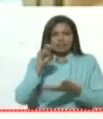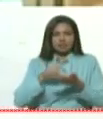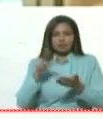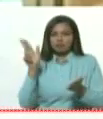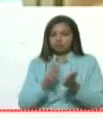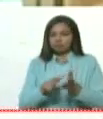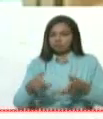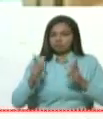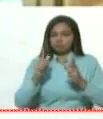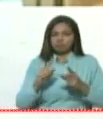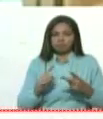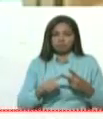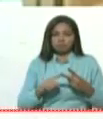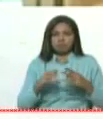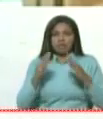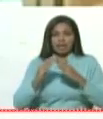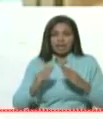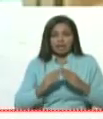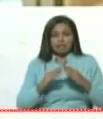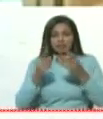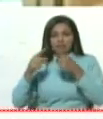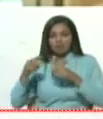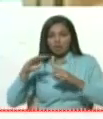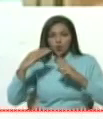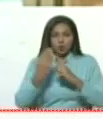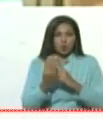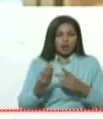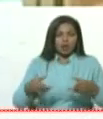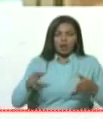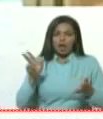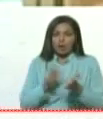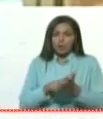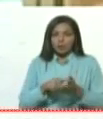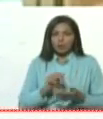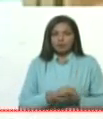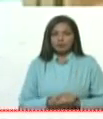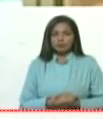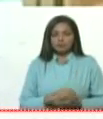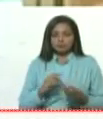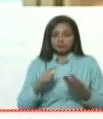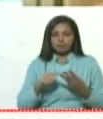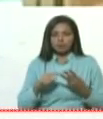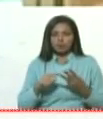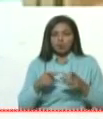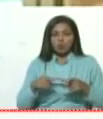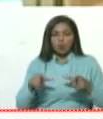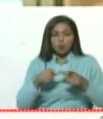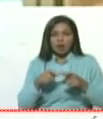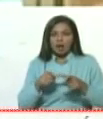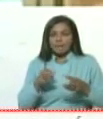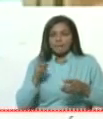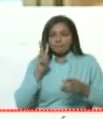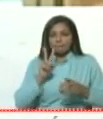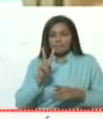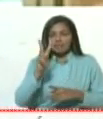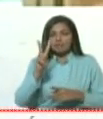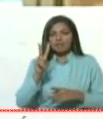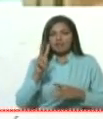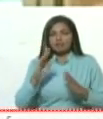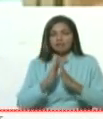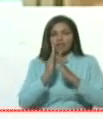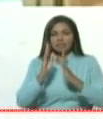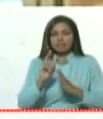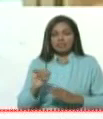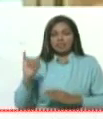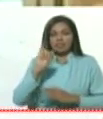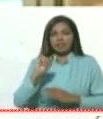aprobado. La Casa de la Diversidad Cultural, aprobado. Villa Santa Inés, aprobado. La Crespera